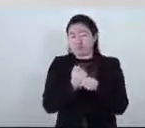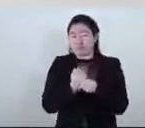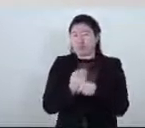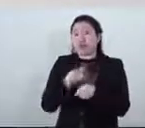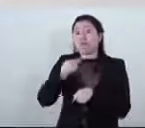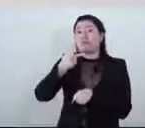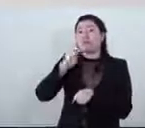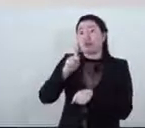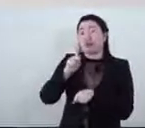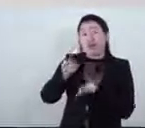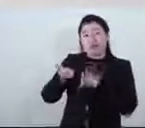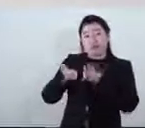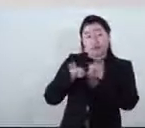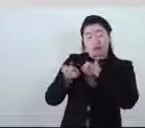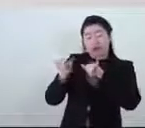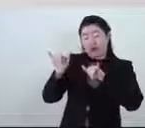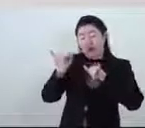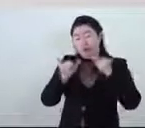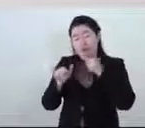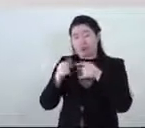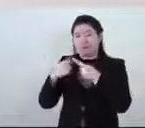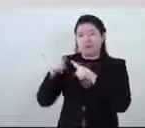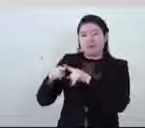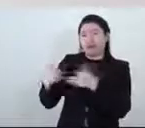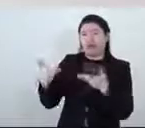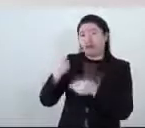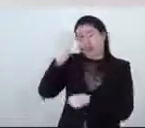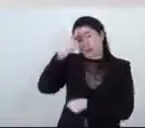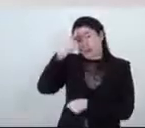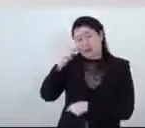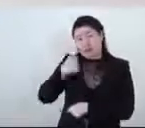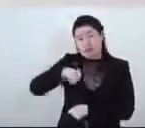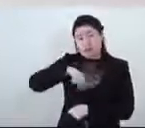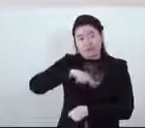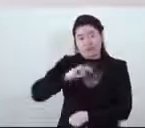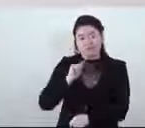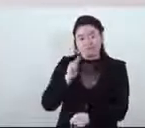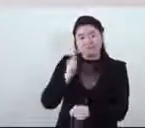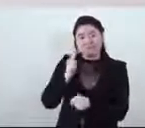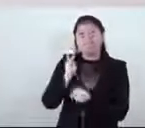haciendo diversos estudios que nos puedan llevar a una